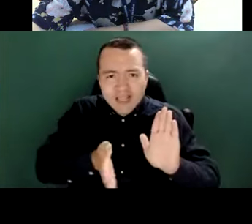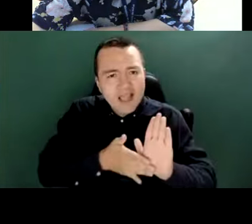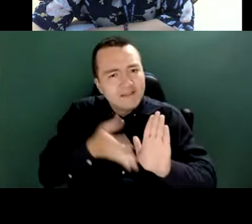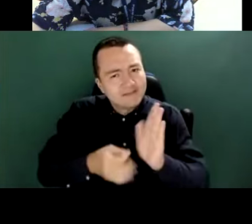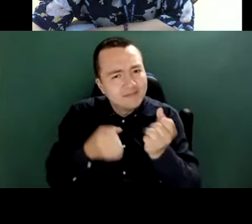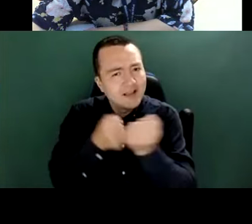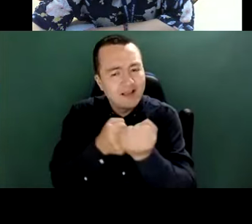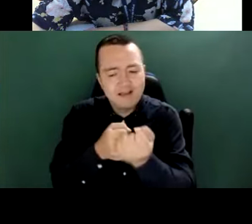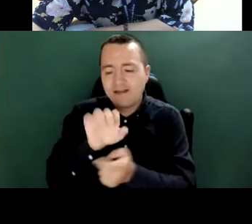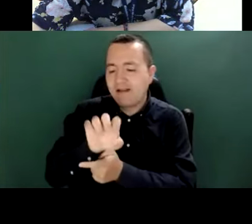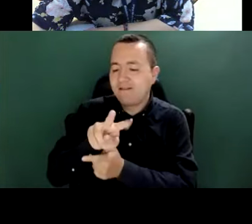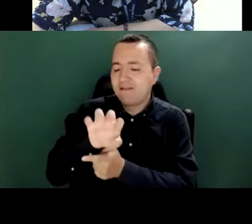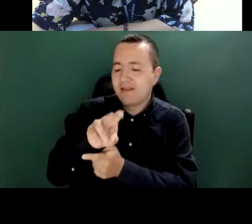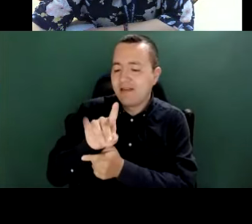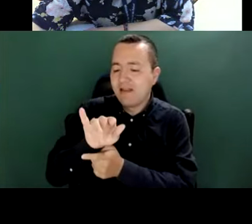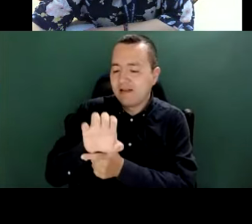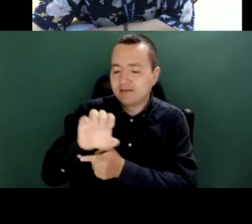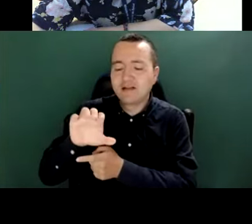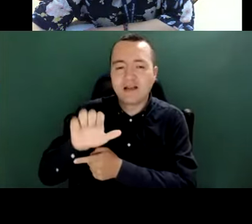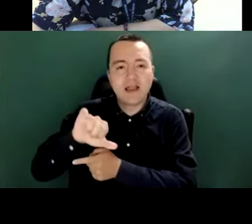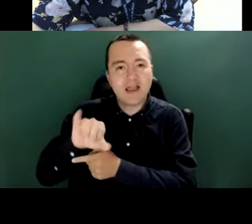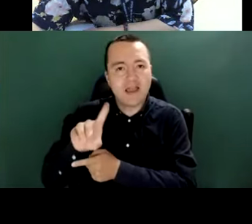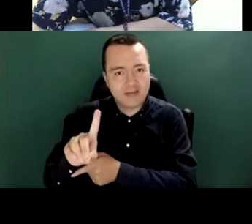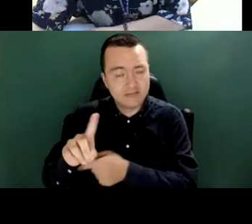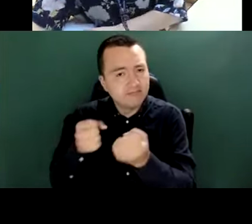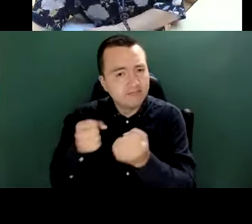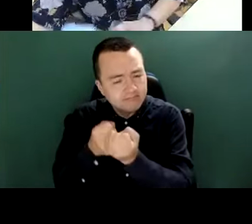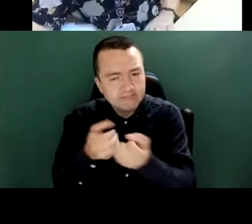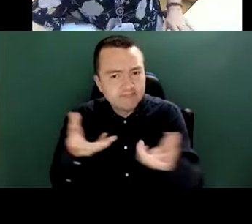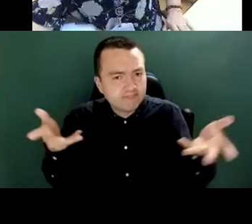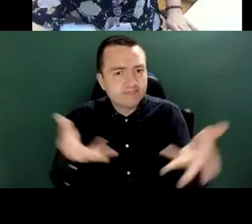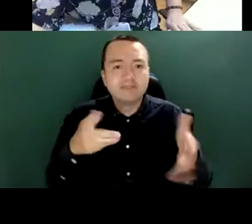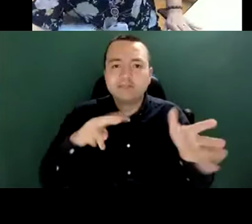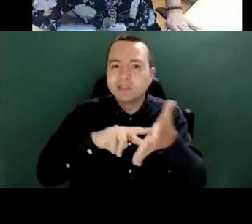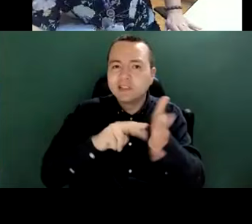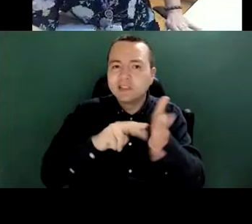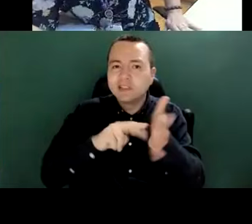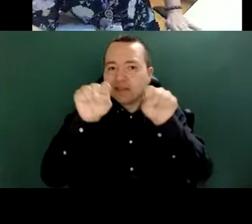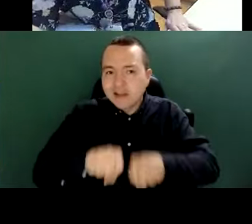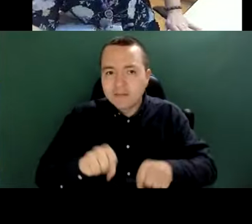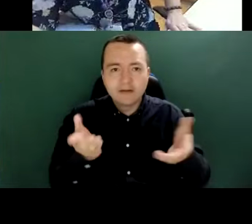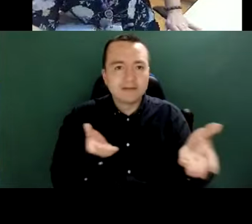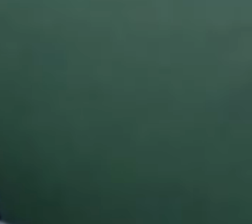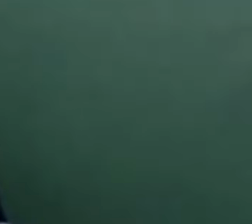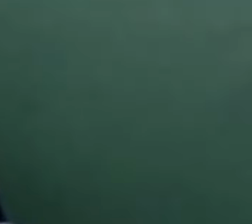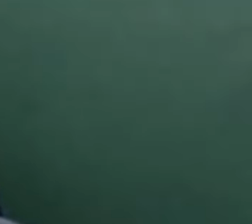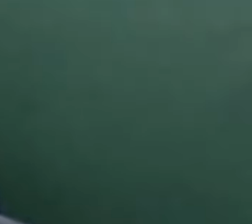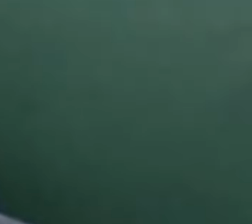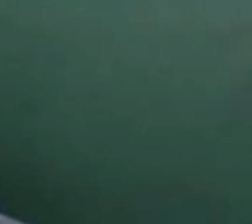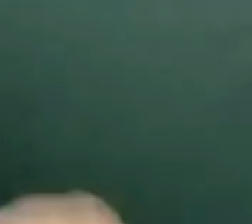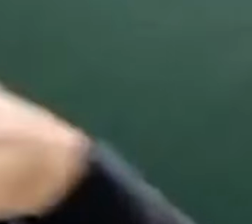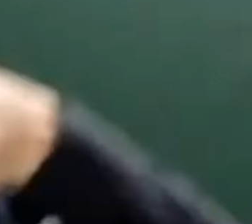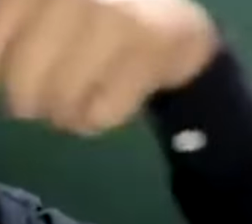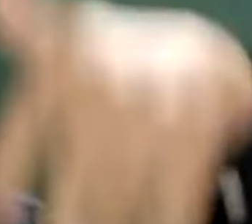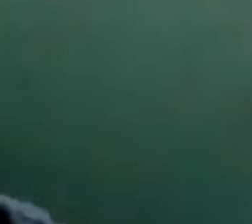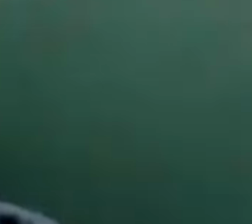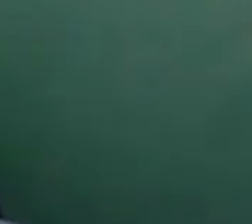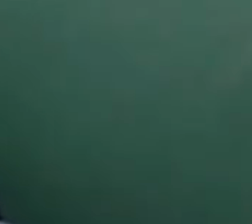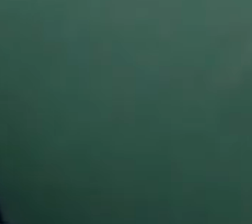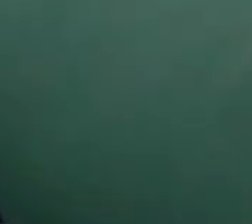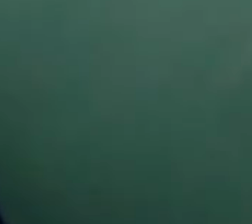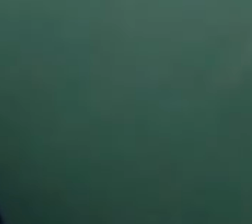sobre sistemas y servicios de salud en el contexto de desastres y otras respuestas a emergencias en salud.